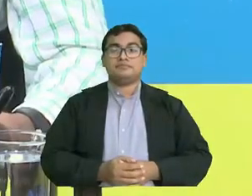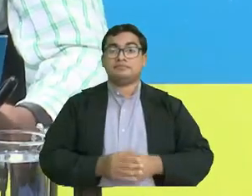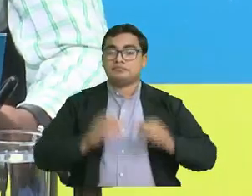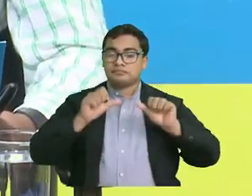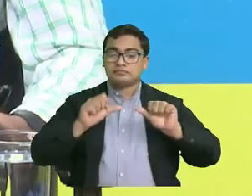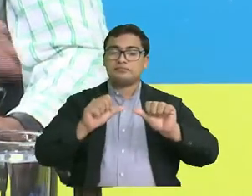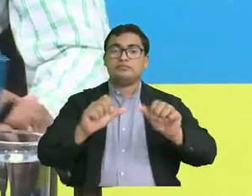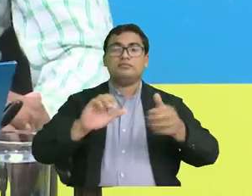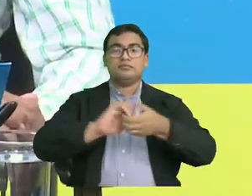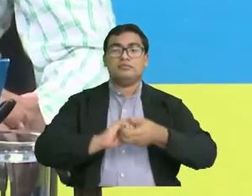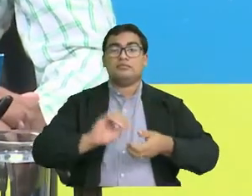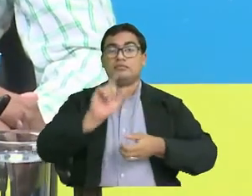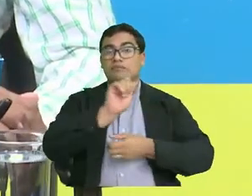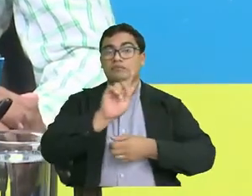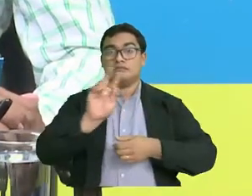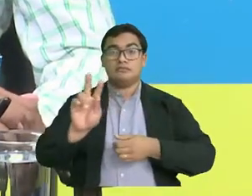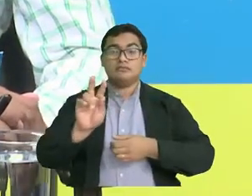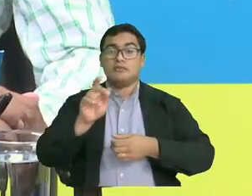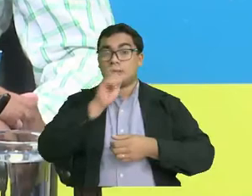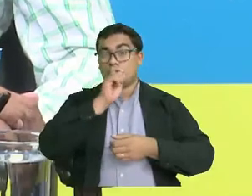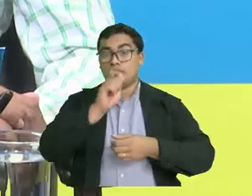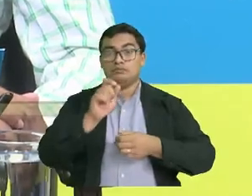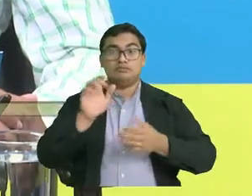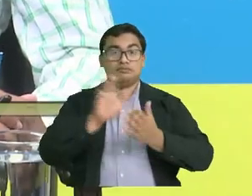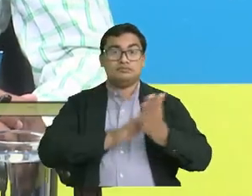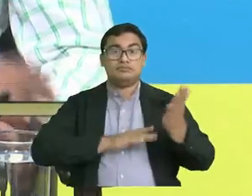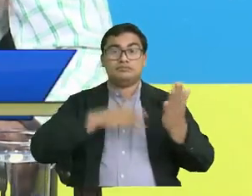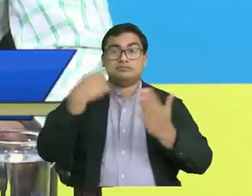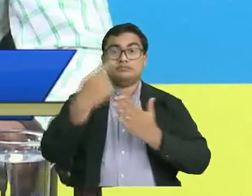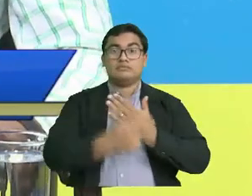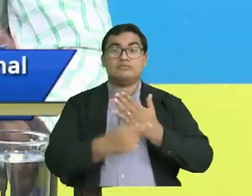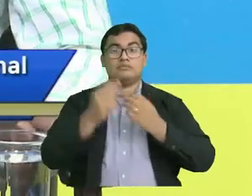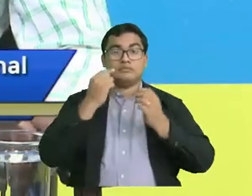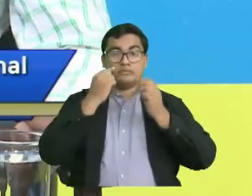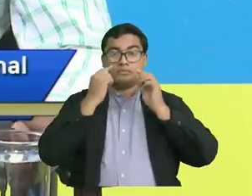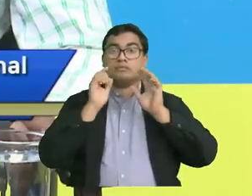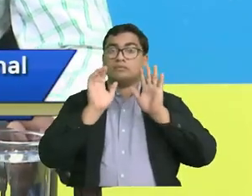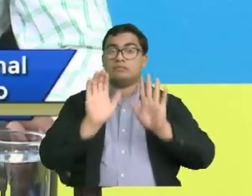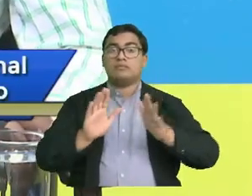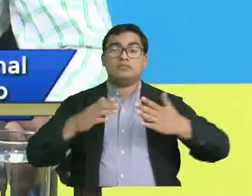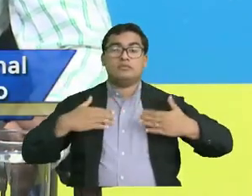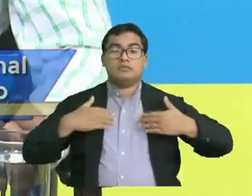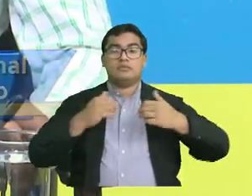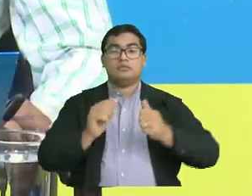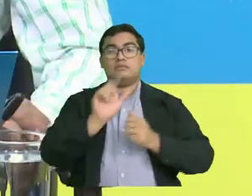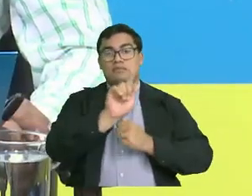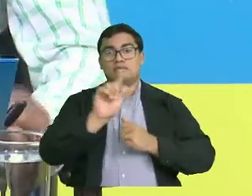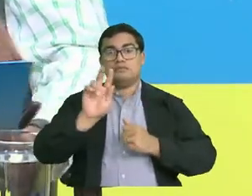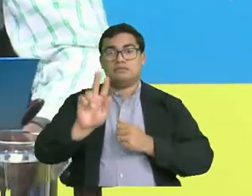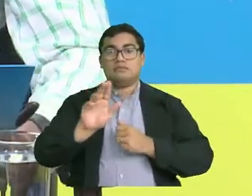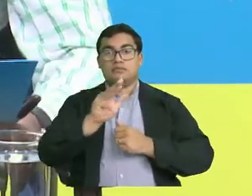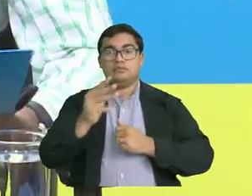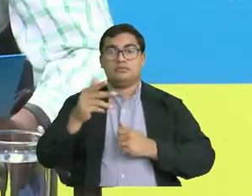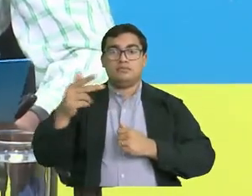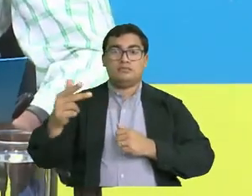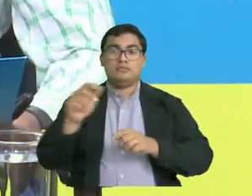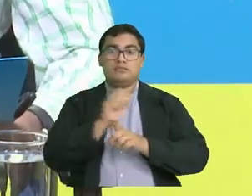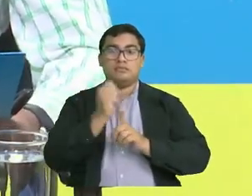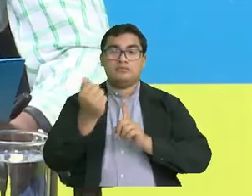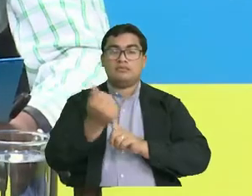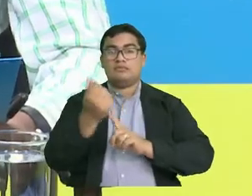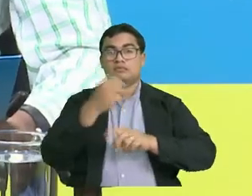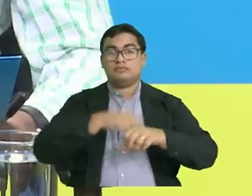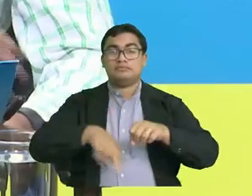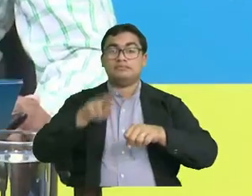Estamos de regreso, amigos y amigas televidentes, en su gustado programa Prevenir de Salud a través de la señal del canal 98, el canal de la